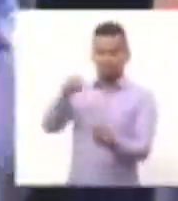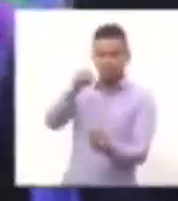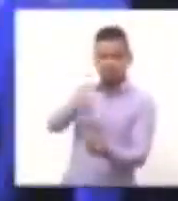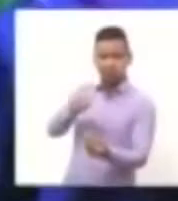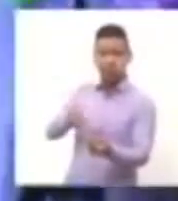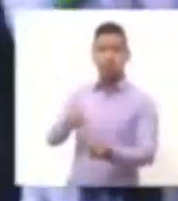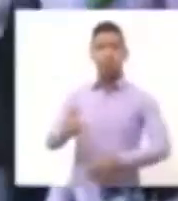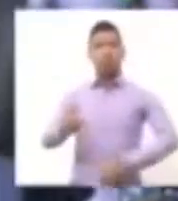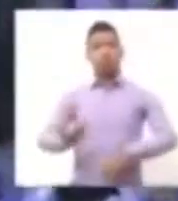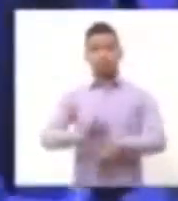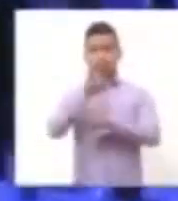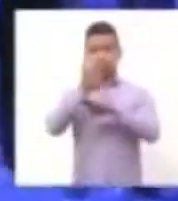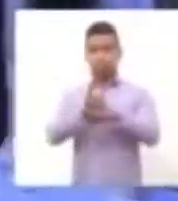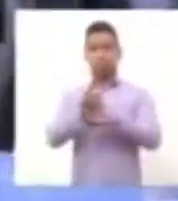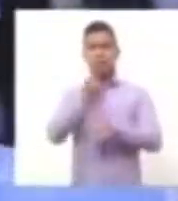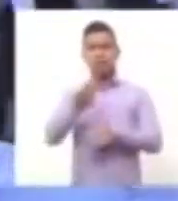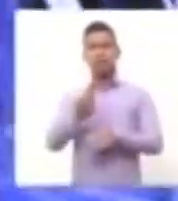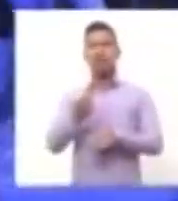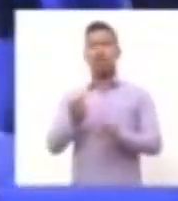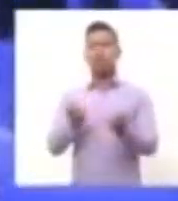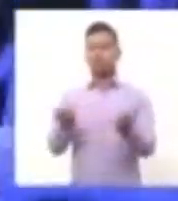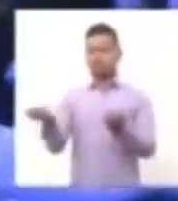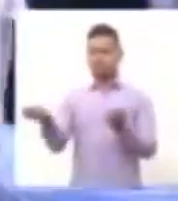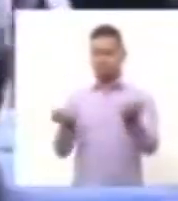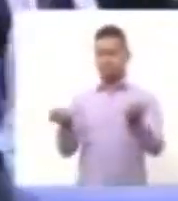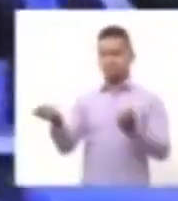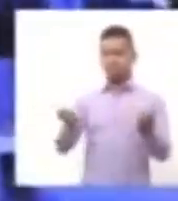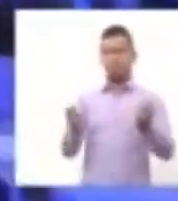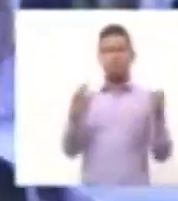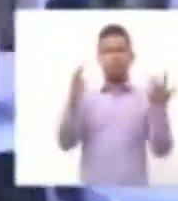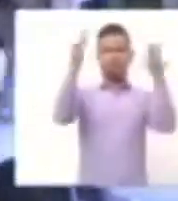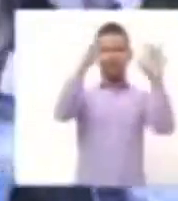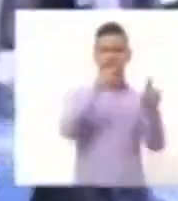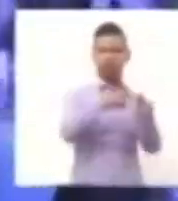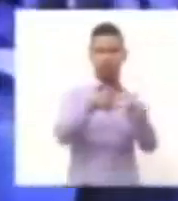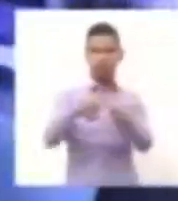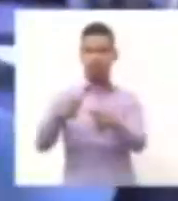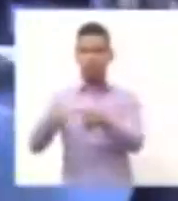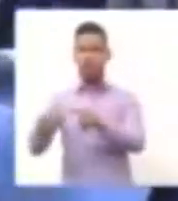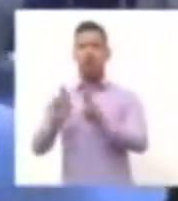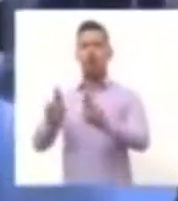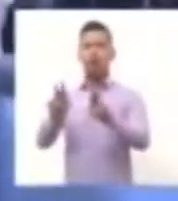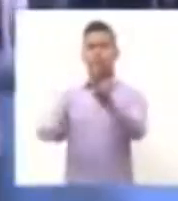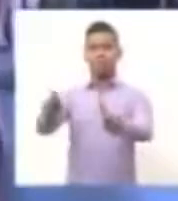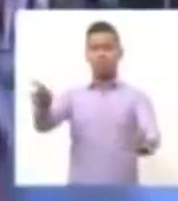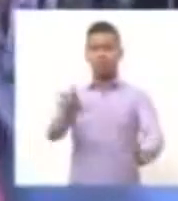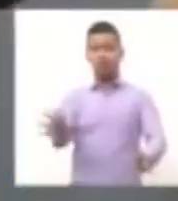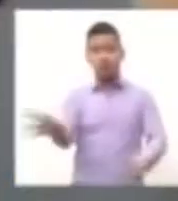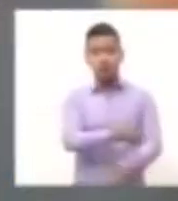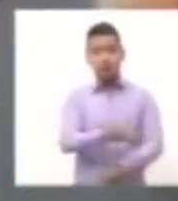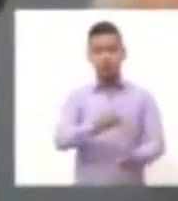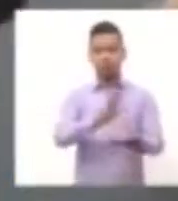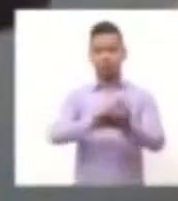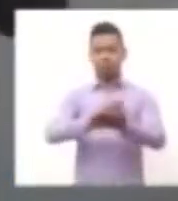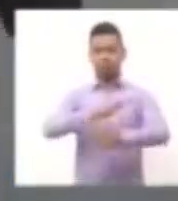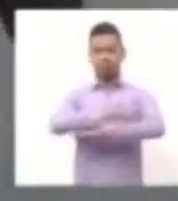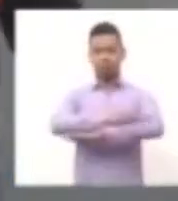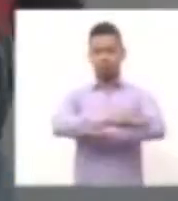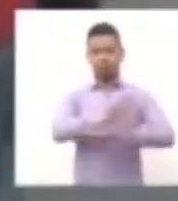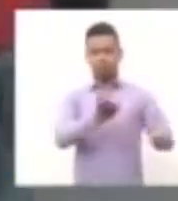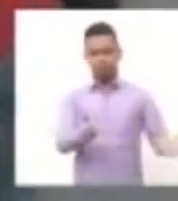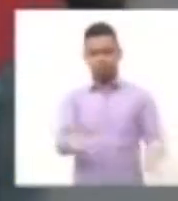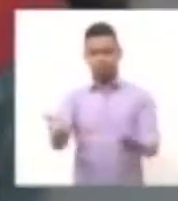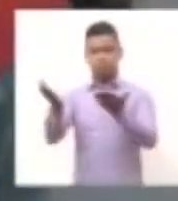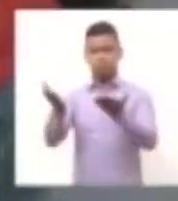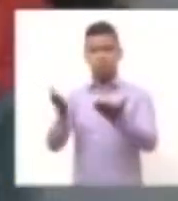autoridades informaron que se tiene control absoluto de cada uno de los eventos, por lo que esperan buen comportamiento ciudadano para que no se presente ningún tipo de